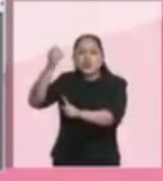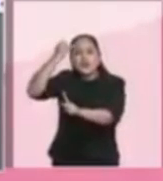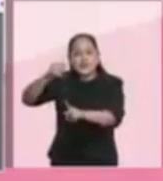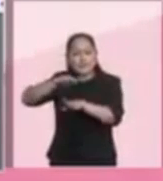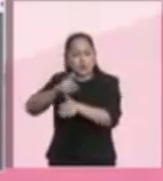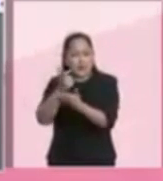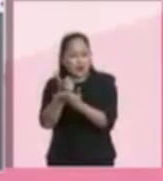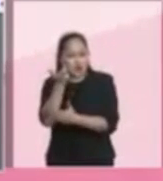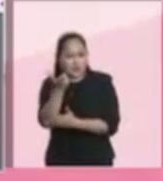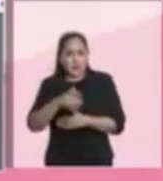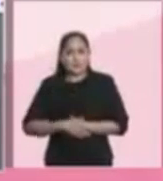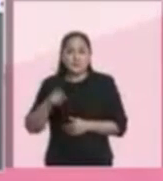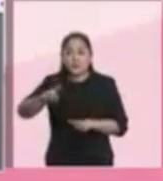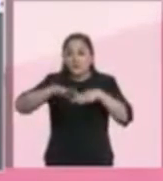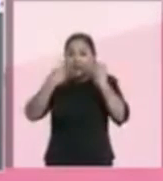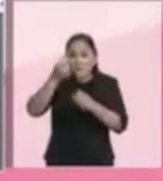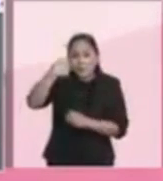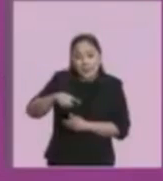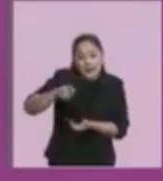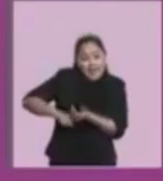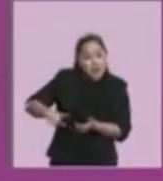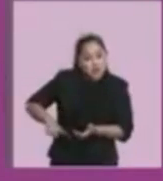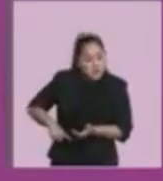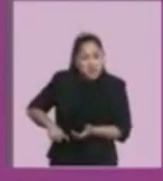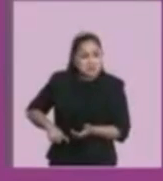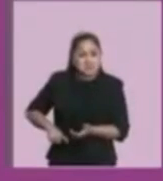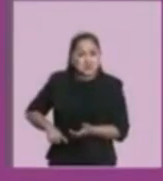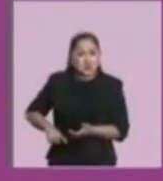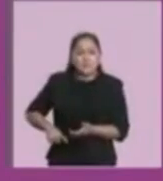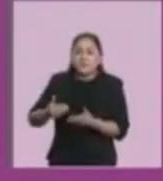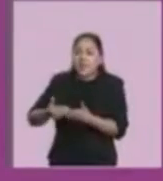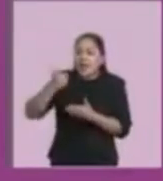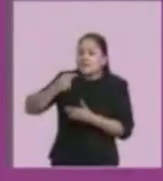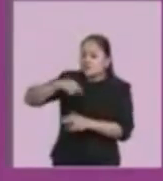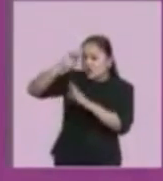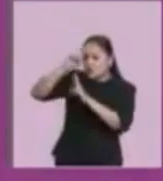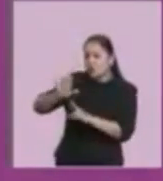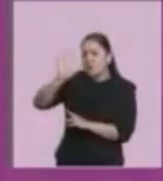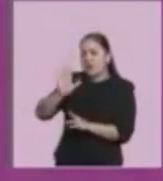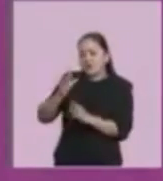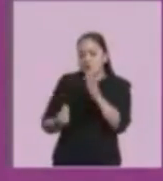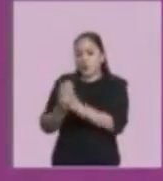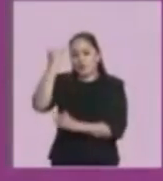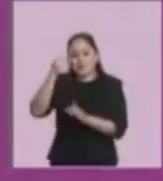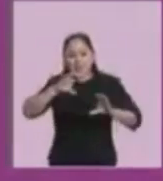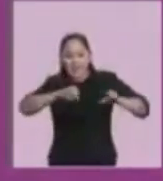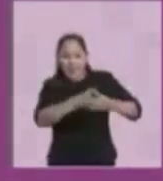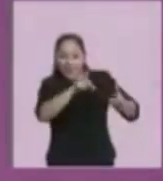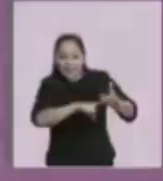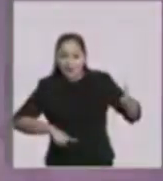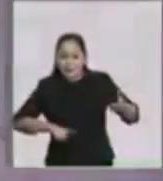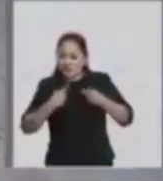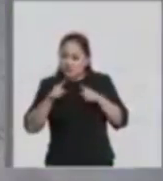estilo autoritario de ejercer el poder, pero te respetaba porque eras un auténtico opositor del sistema. Pero ya ni